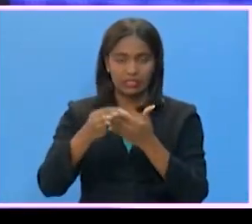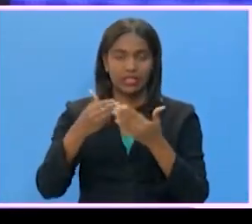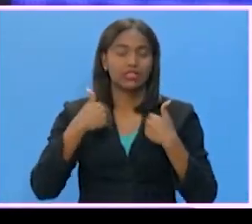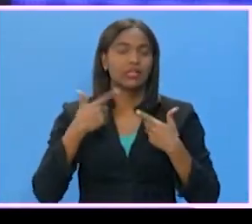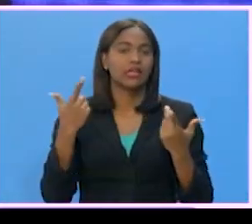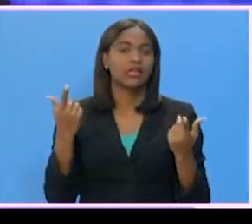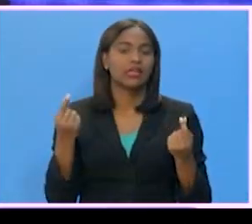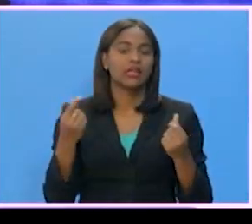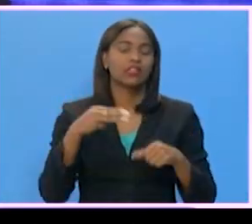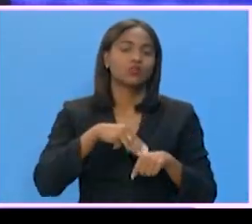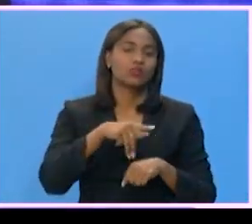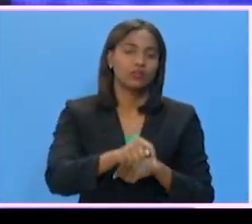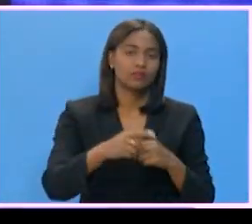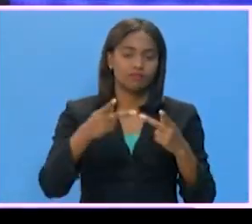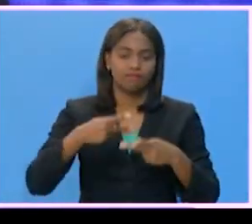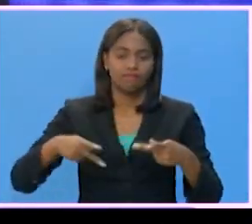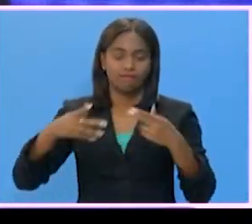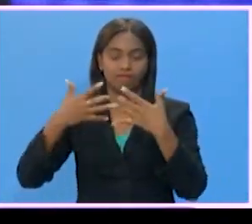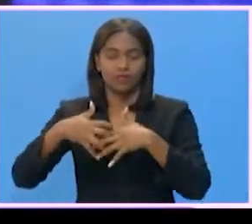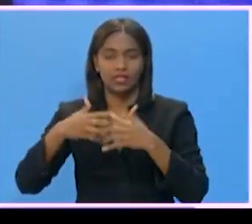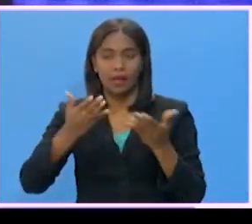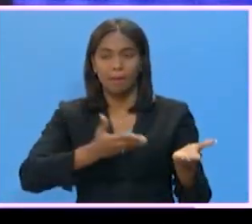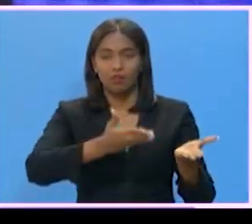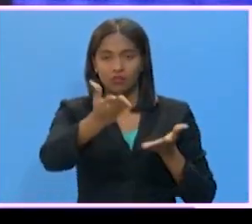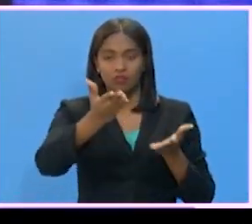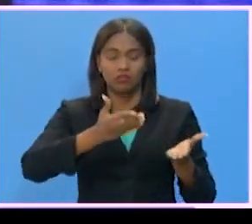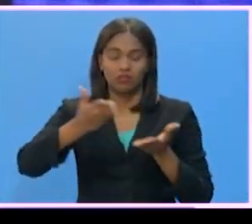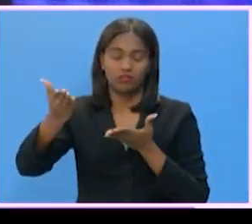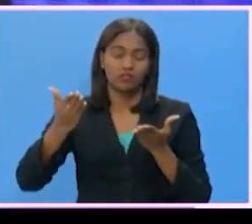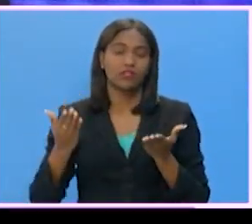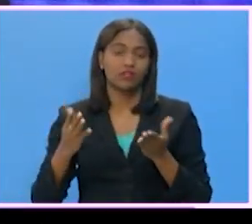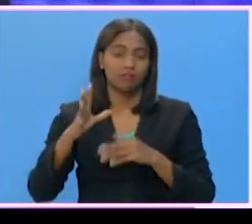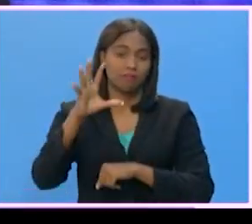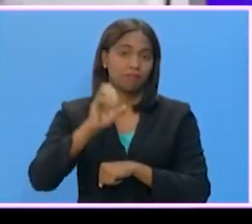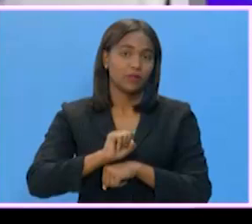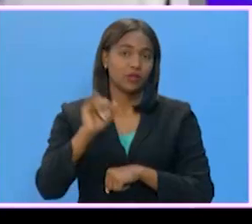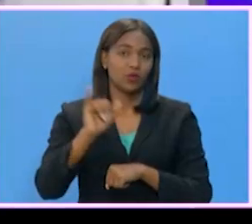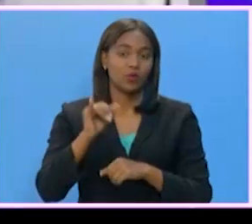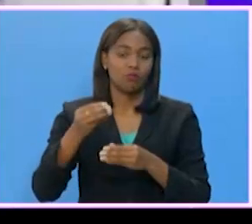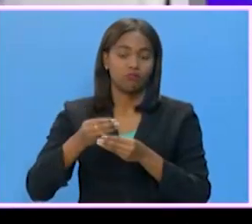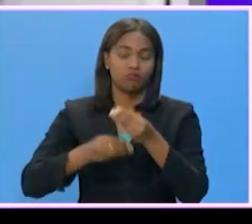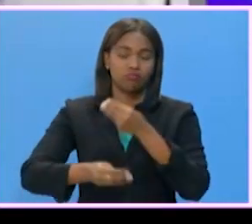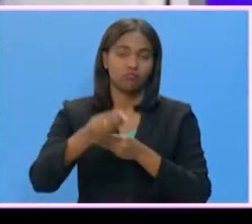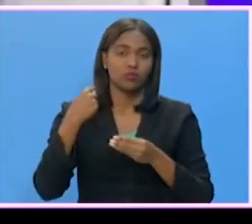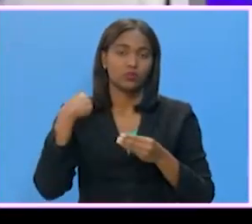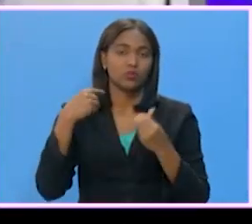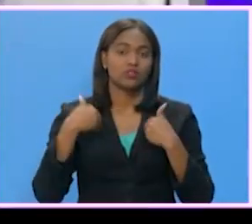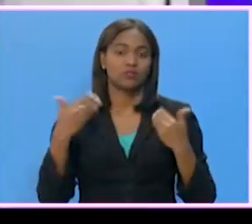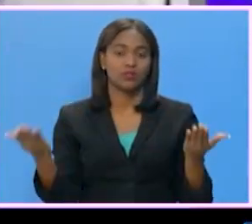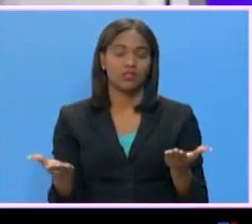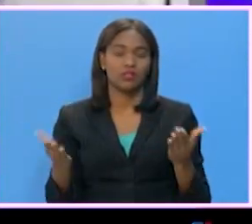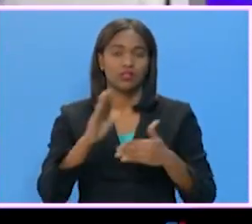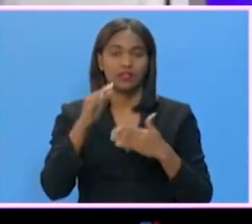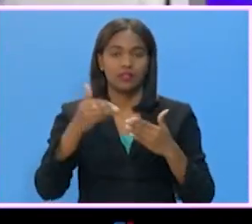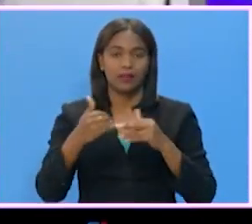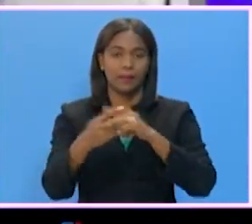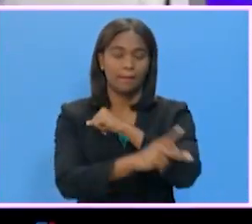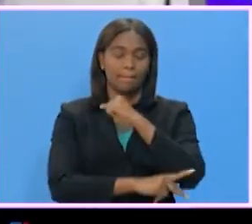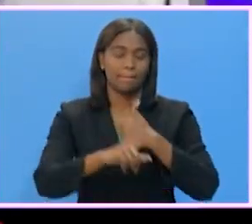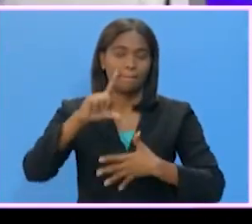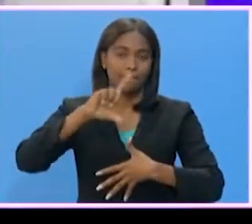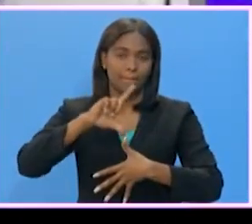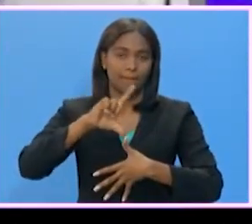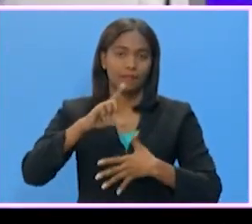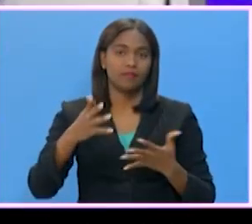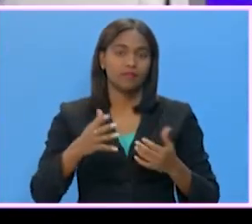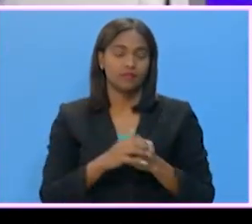turismo, las zonas francas y las exportaciones tradicionales y bueno, las remesas que las tenemos todos los países latinoamericanos en términos de generación de